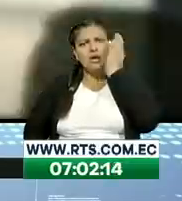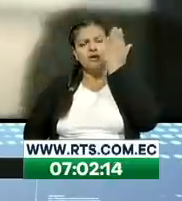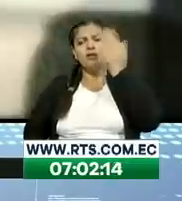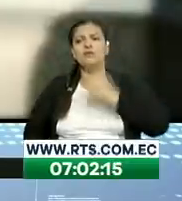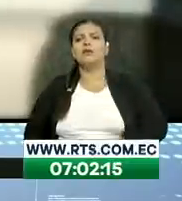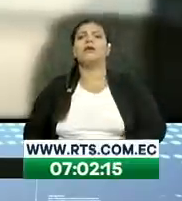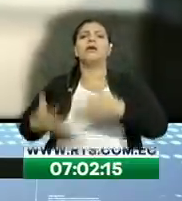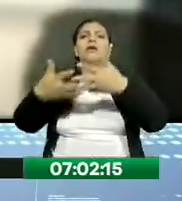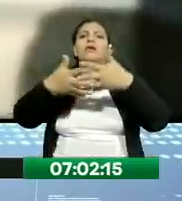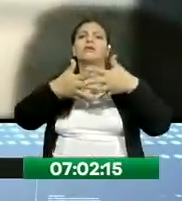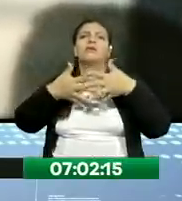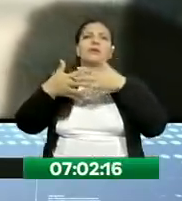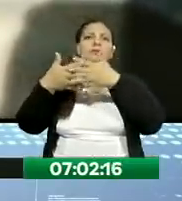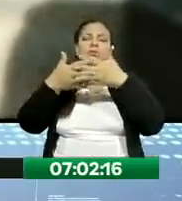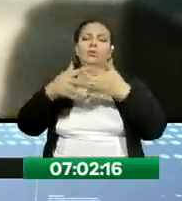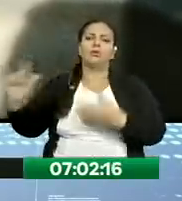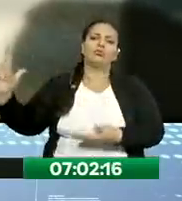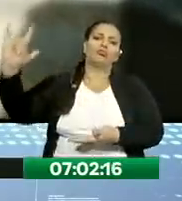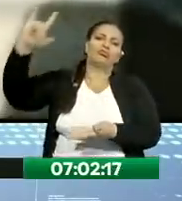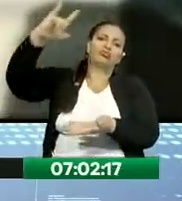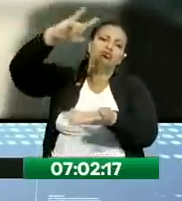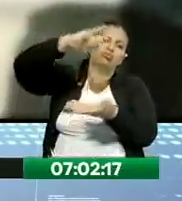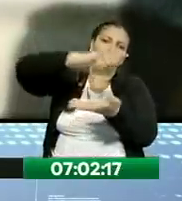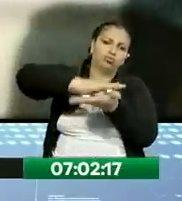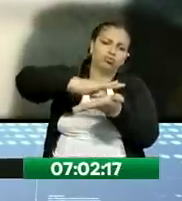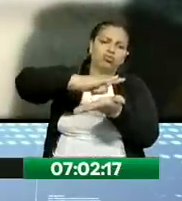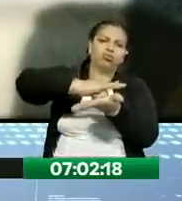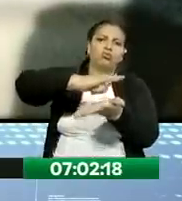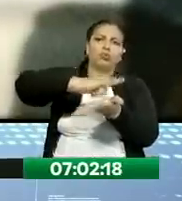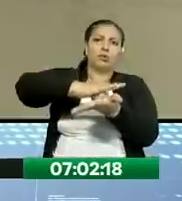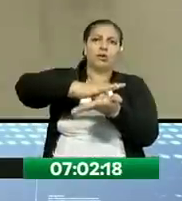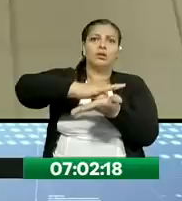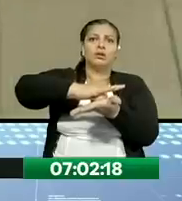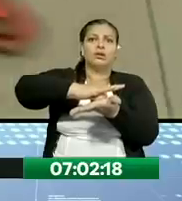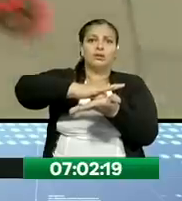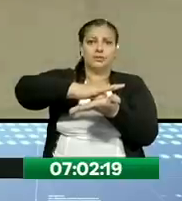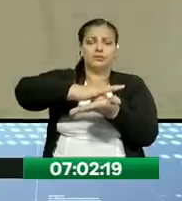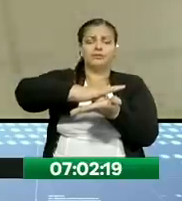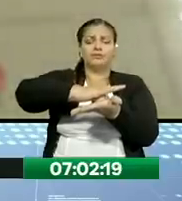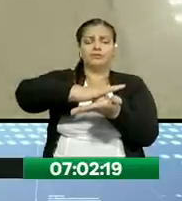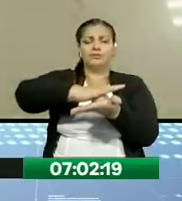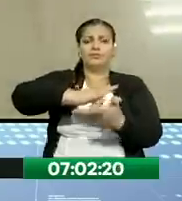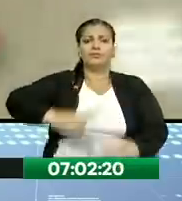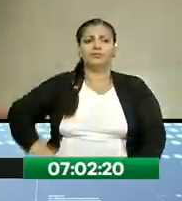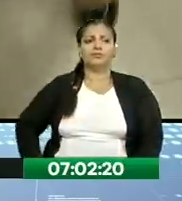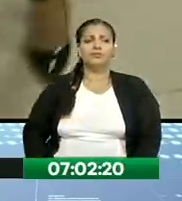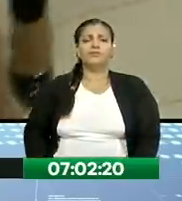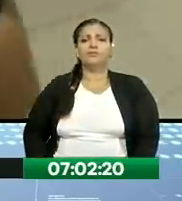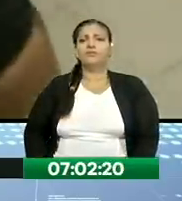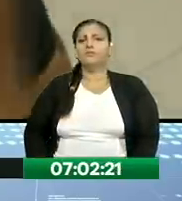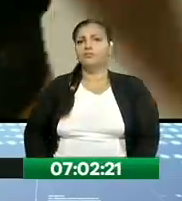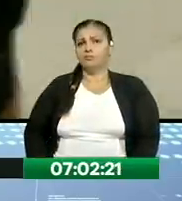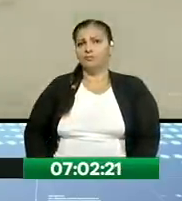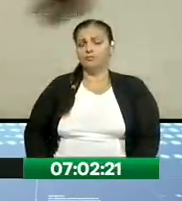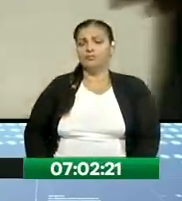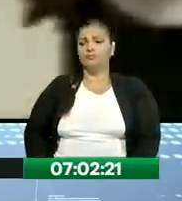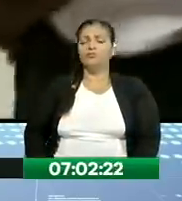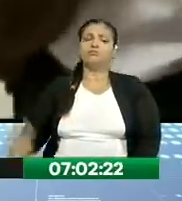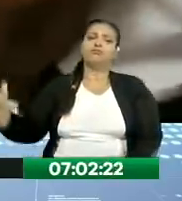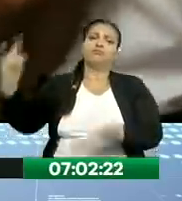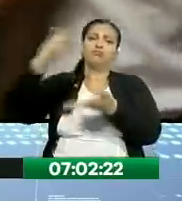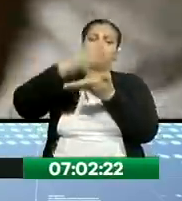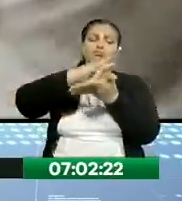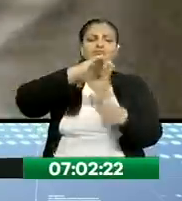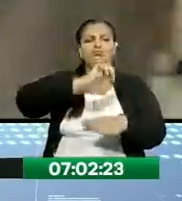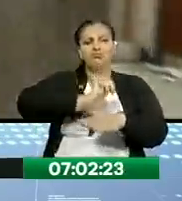dinero, bienes, cosas y por el estilo, ahora para la fiesta de Navidad, pero más lamentable y más deleznable es que sea